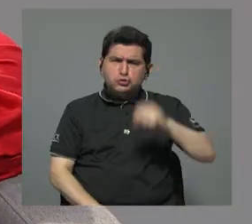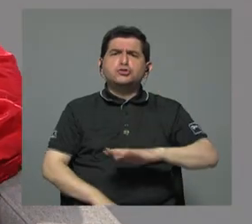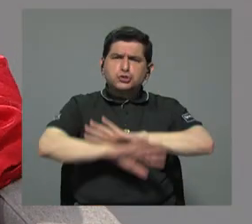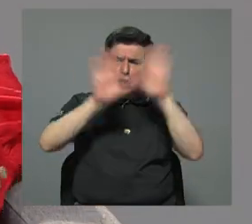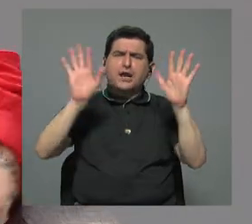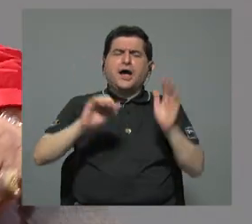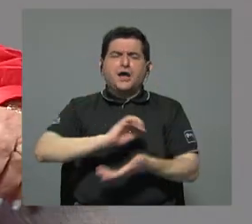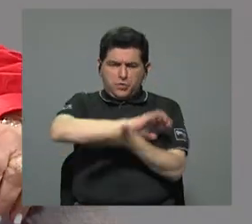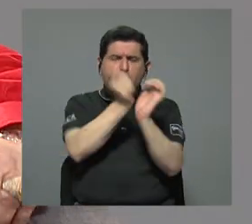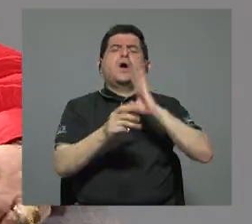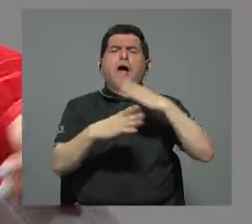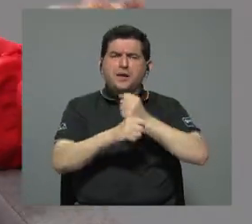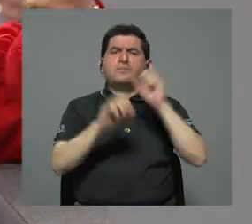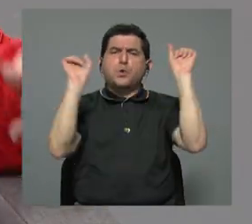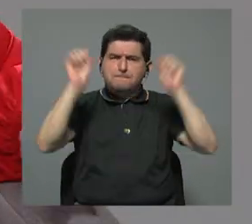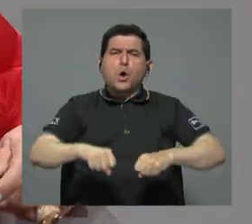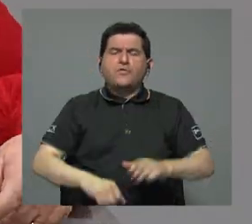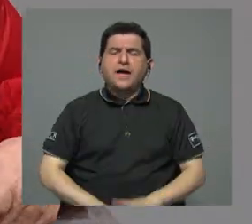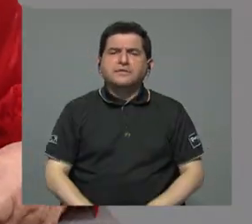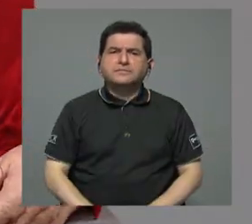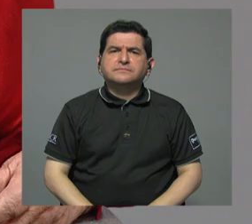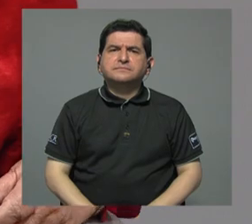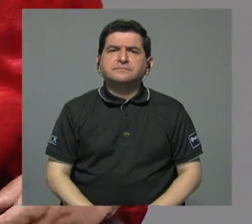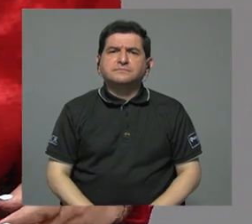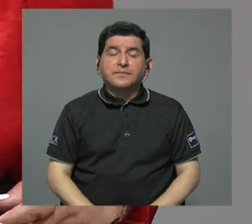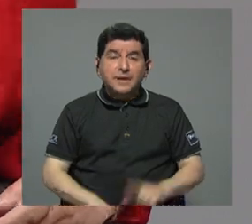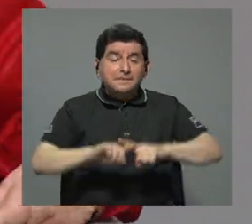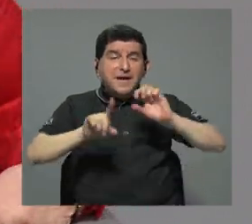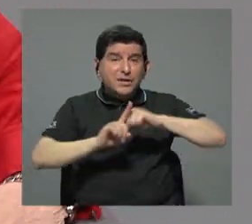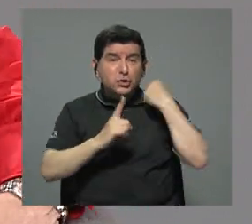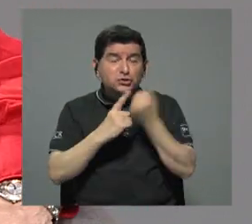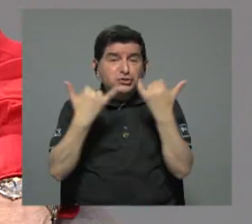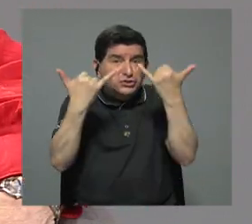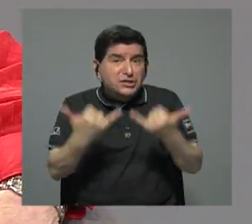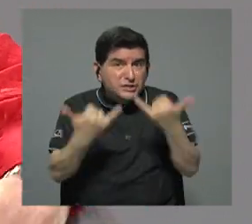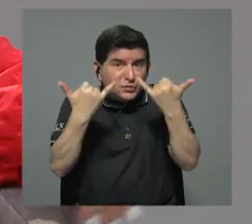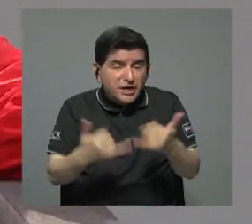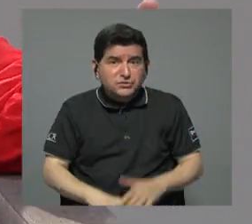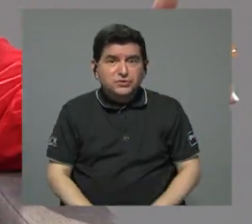pueden hacer perfectamente las condiciones actuales